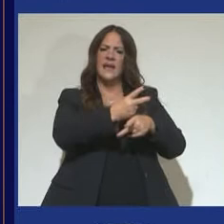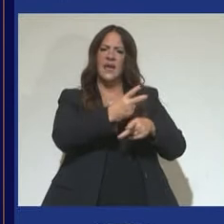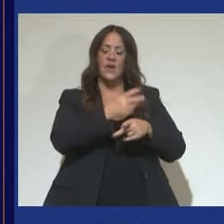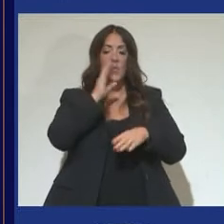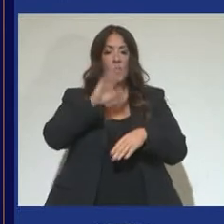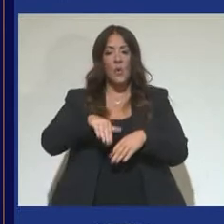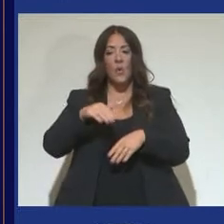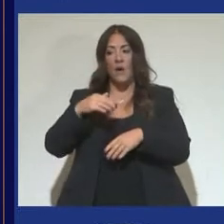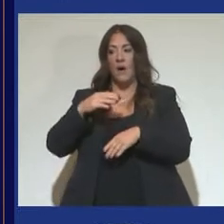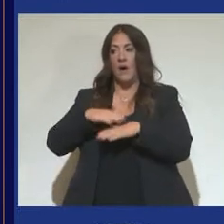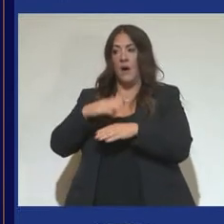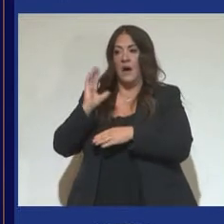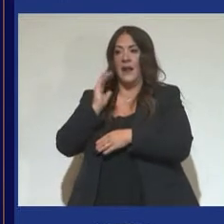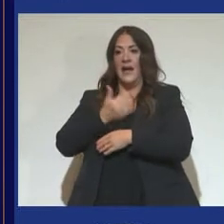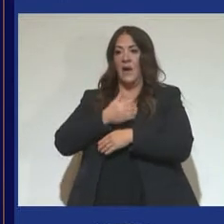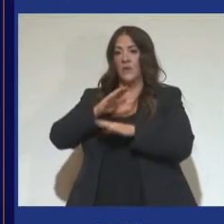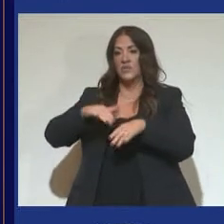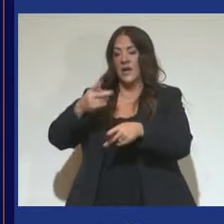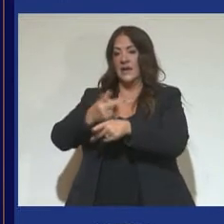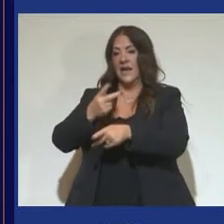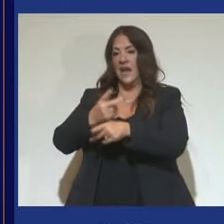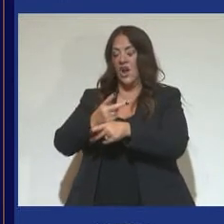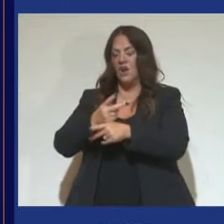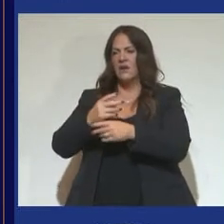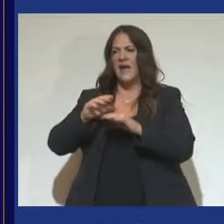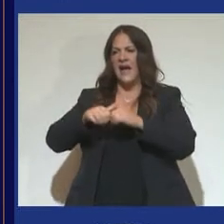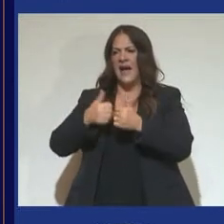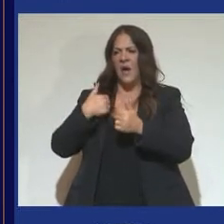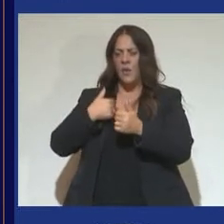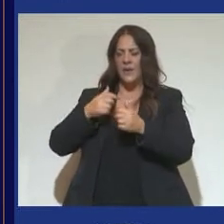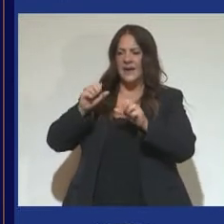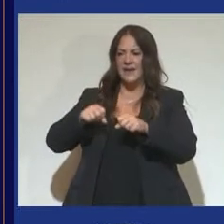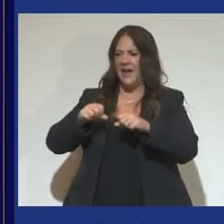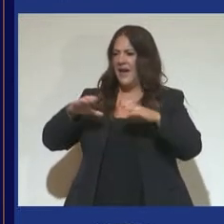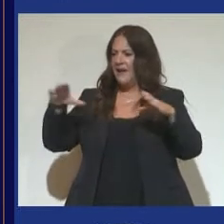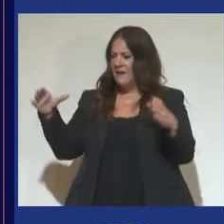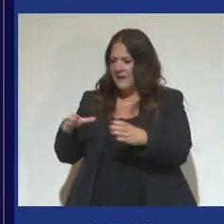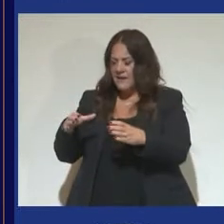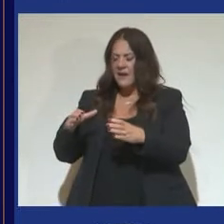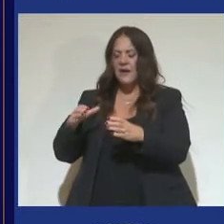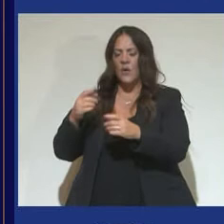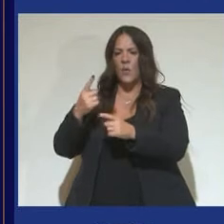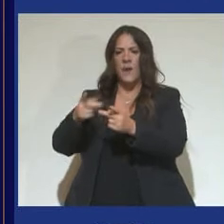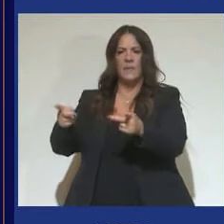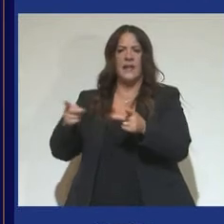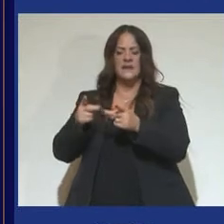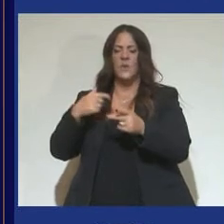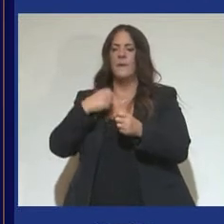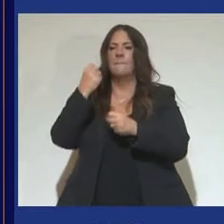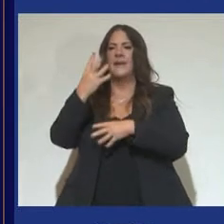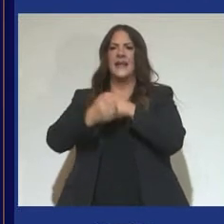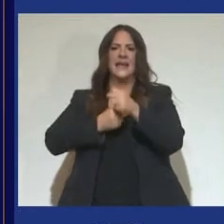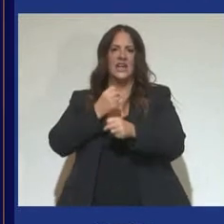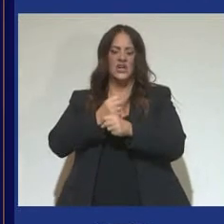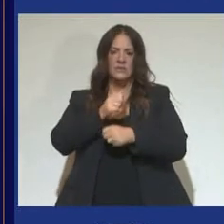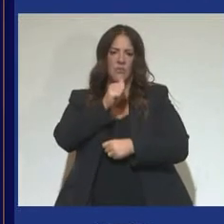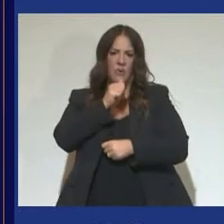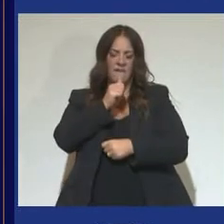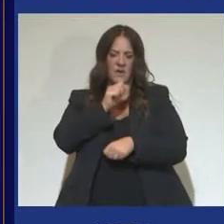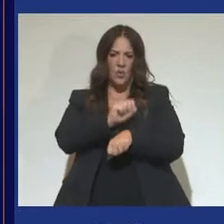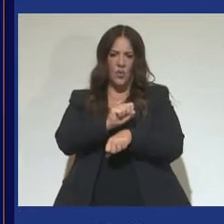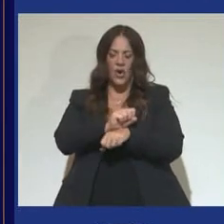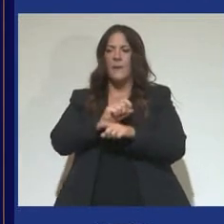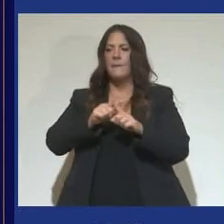continuo para darle fondos a guarderías y cuidado infantil ahora todo esto está bajo un mismo techo no hay ya